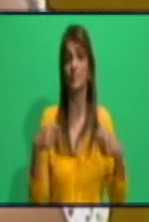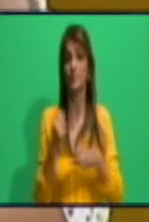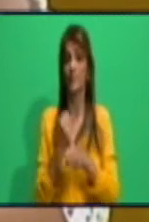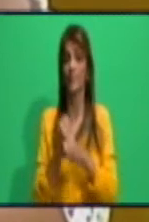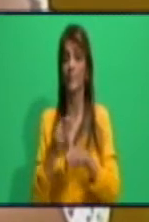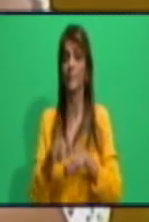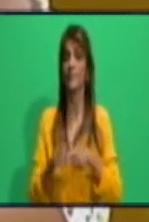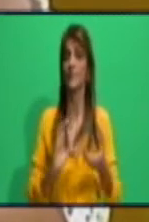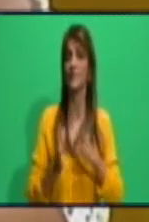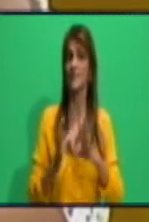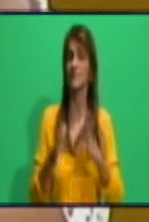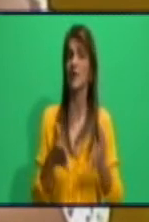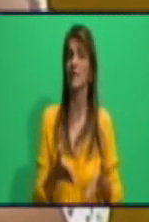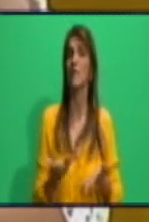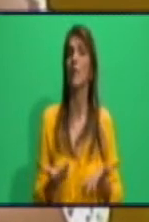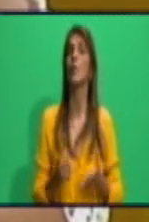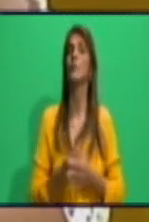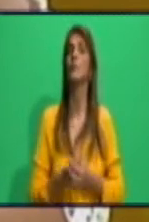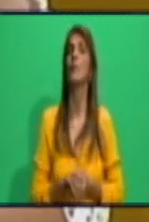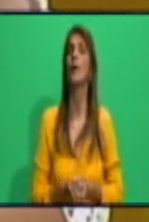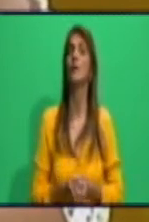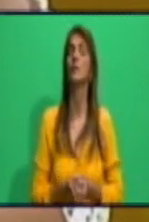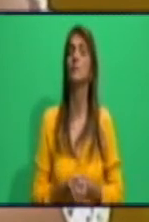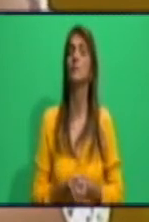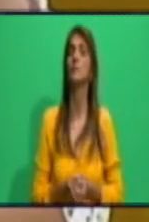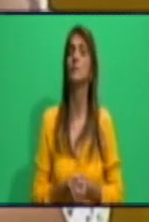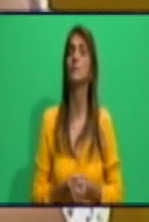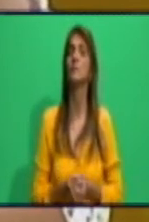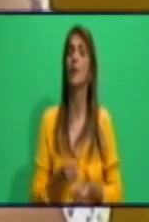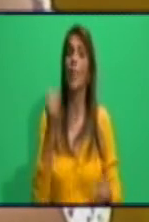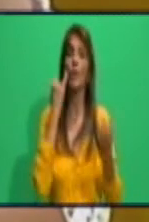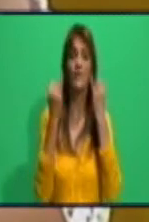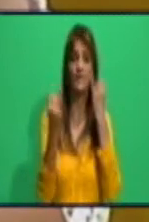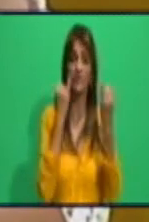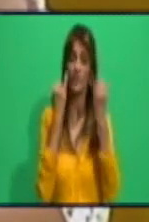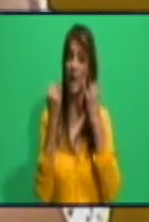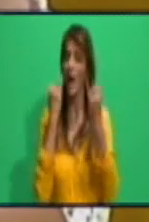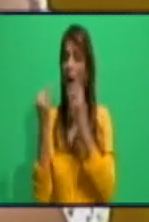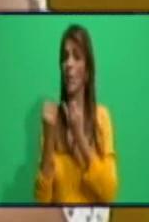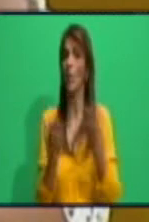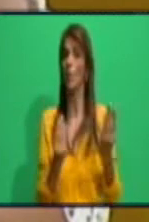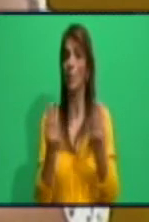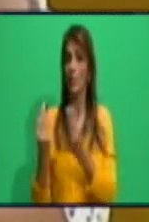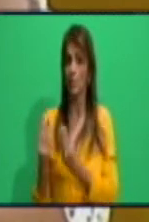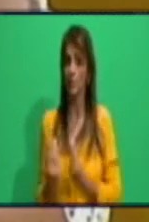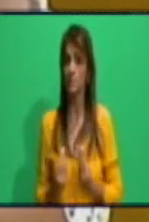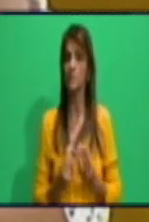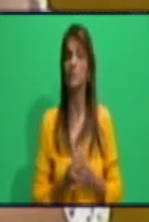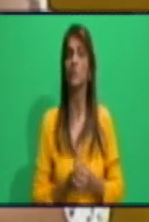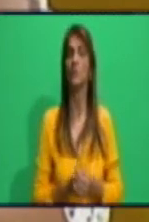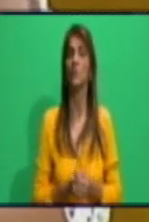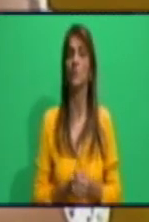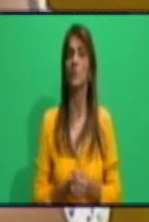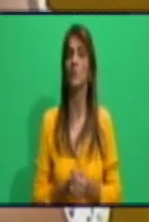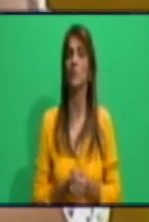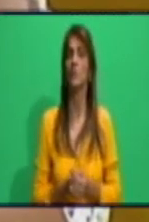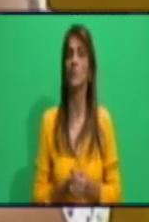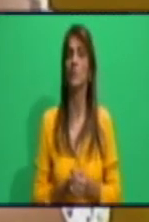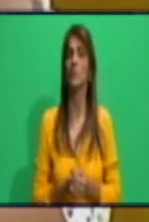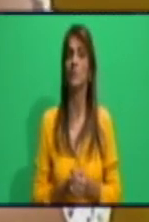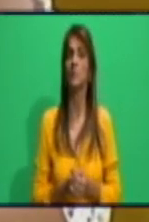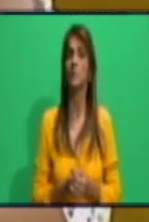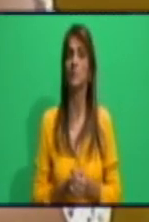incrementada esta cifra de las personas visitadas en el municipio, que tenemos que seguir ganando en el tema de la